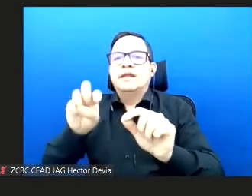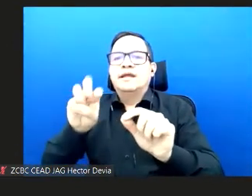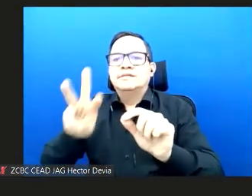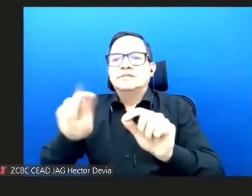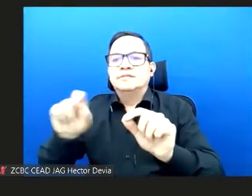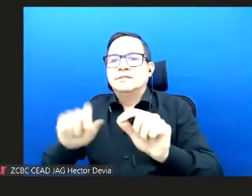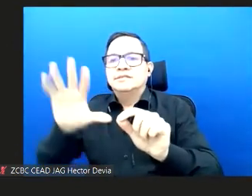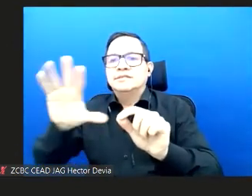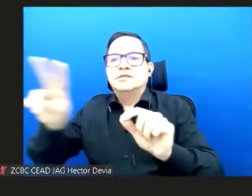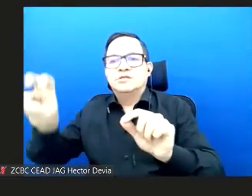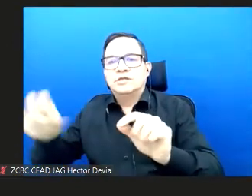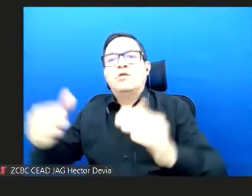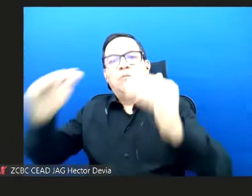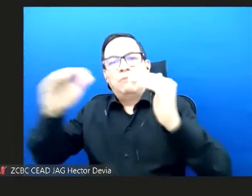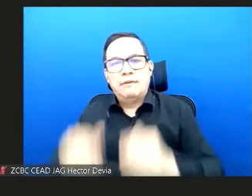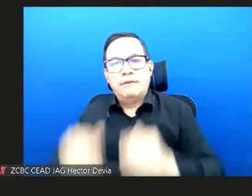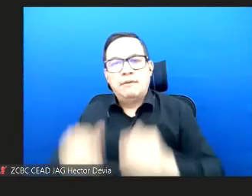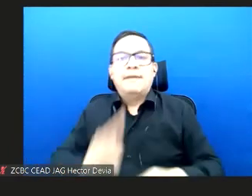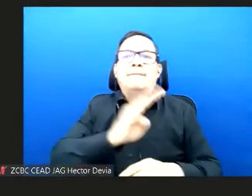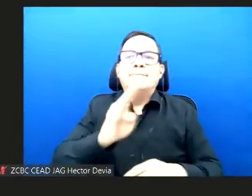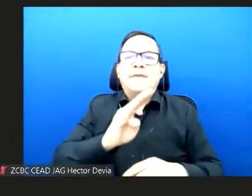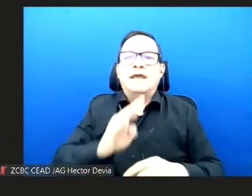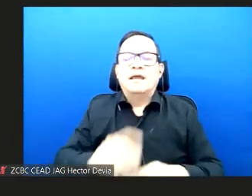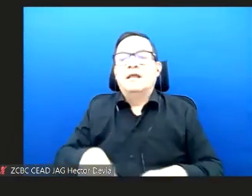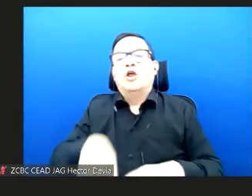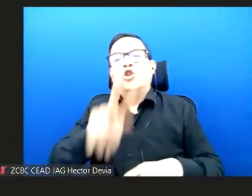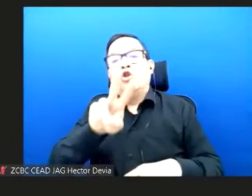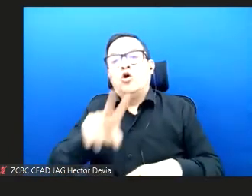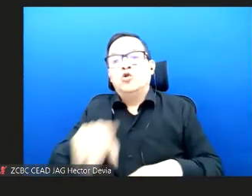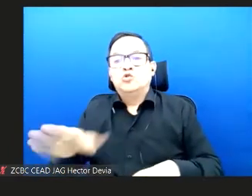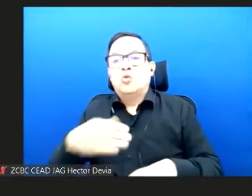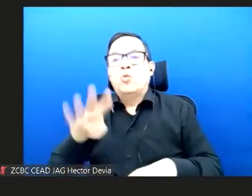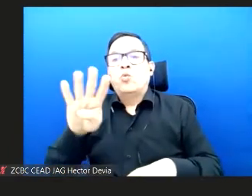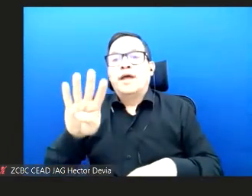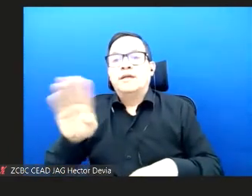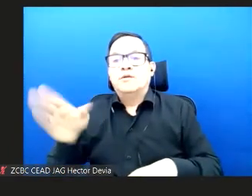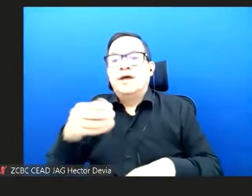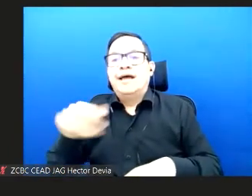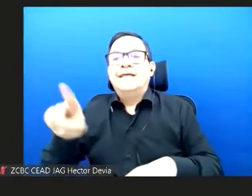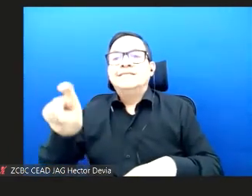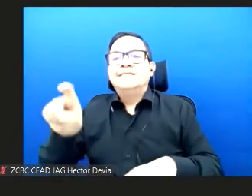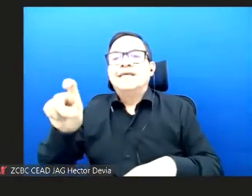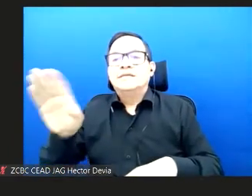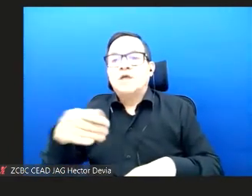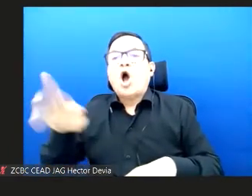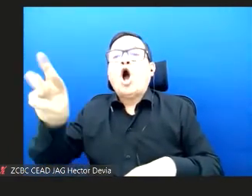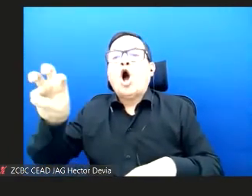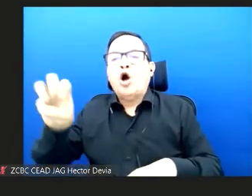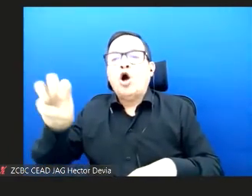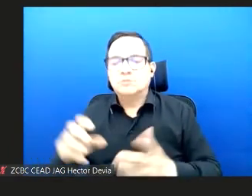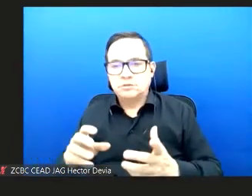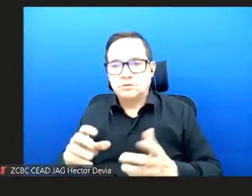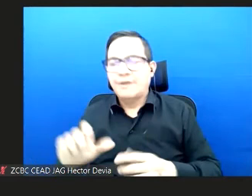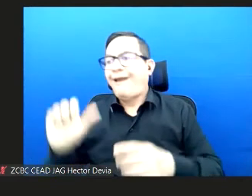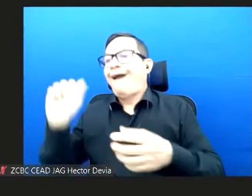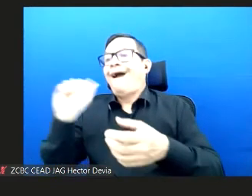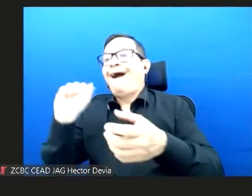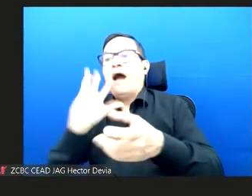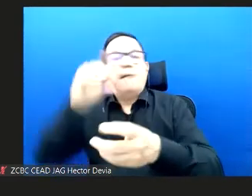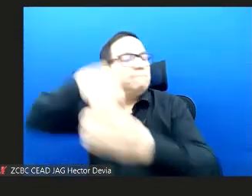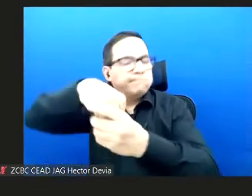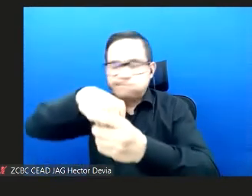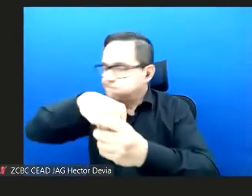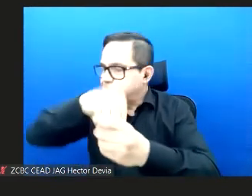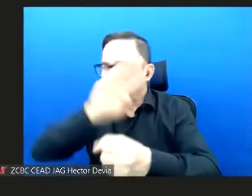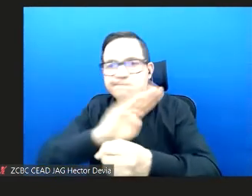4, 6, 8. ¿Sí? Entonces, decimos que A no está contenido en B y